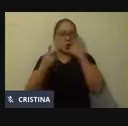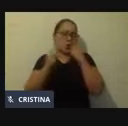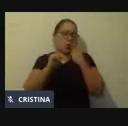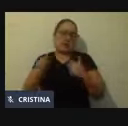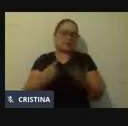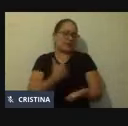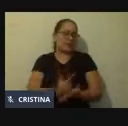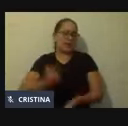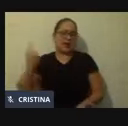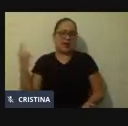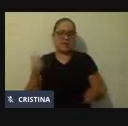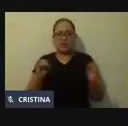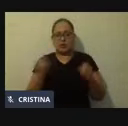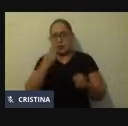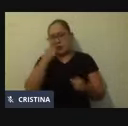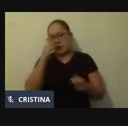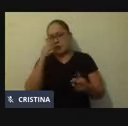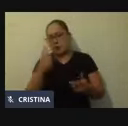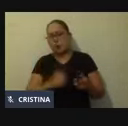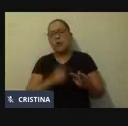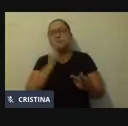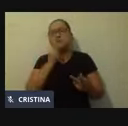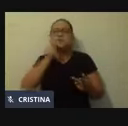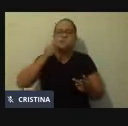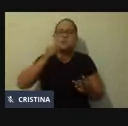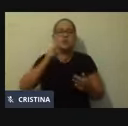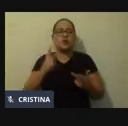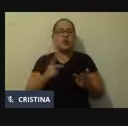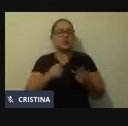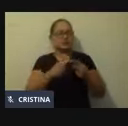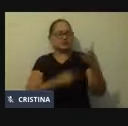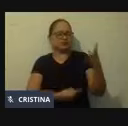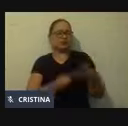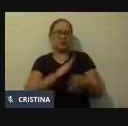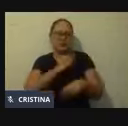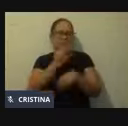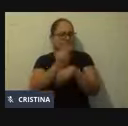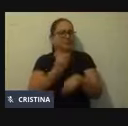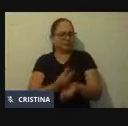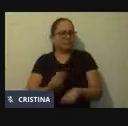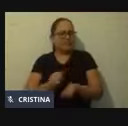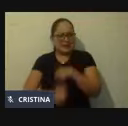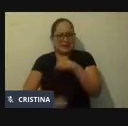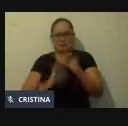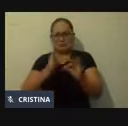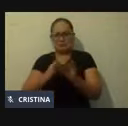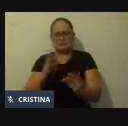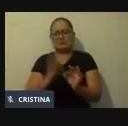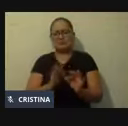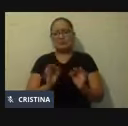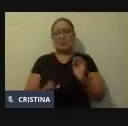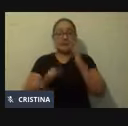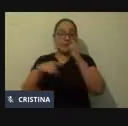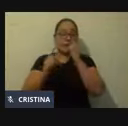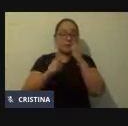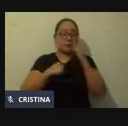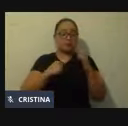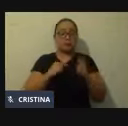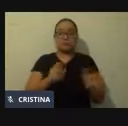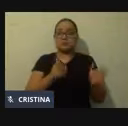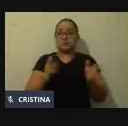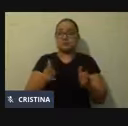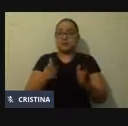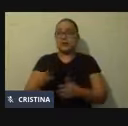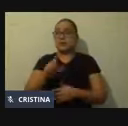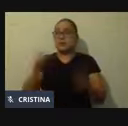fue pues, la nariz rota, la barba, cosas que se solucionaron. Pero lo relevante de esto es que me di cuenta muchos años después